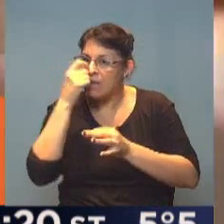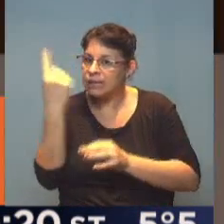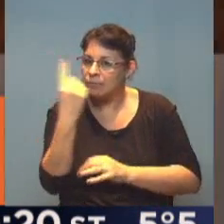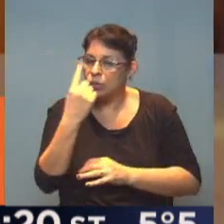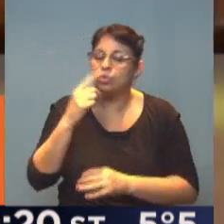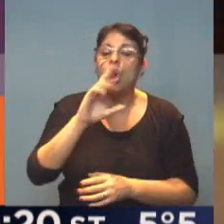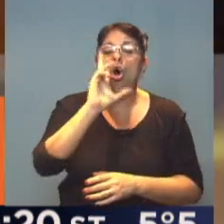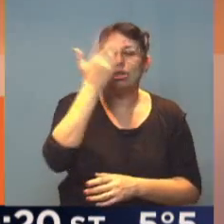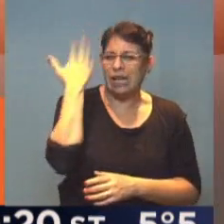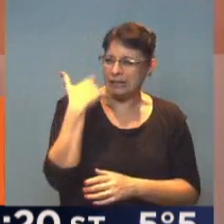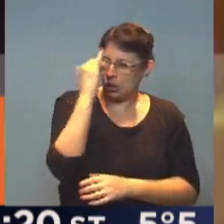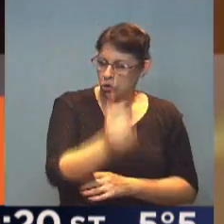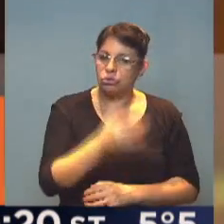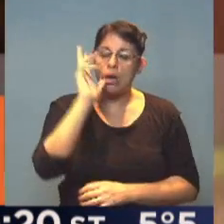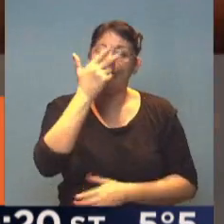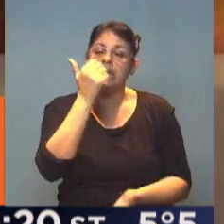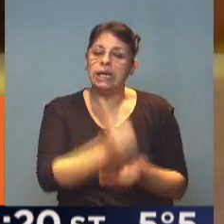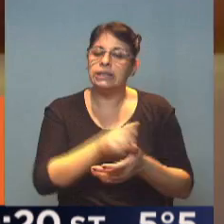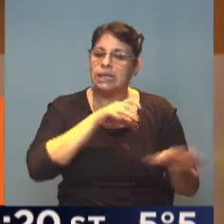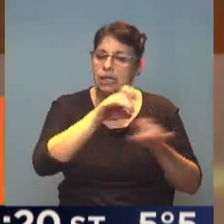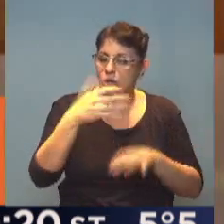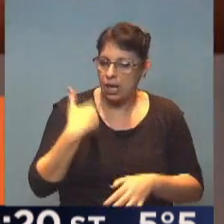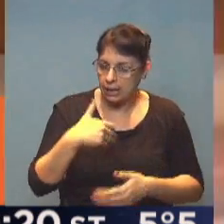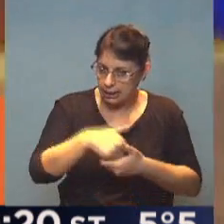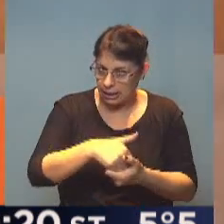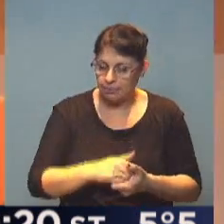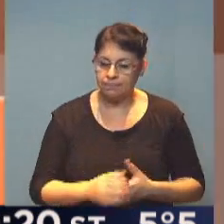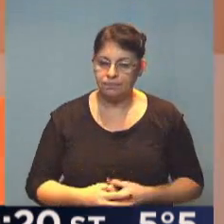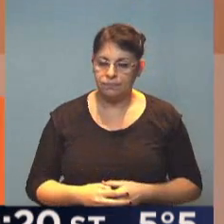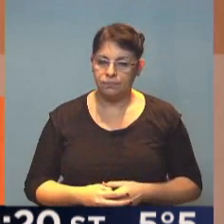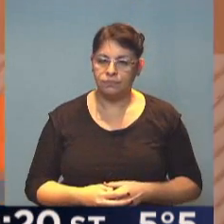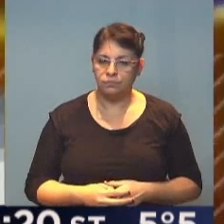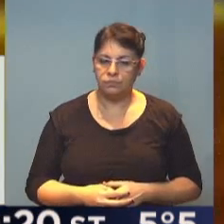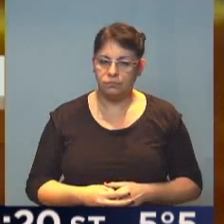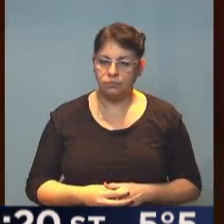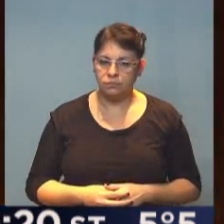del hotel, como decíamos hace un ratito nada más, en el que se hospeda la Selección Nacional Argentina.